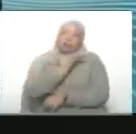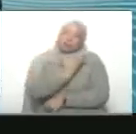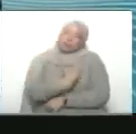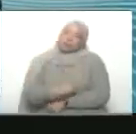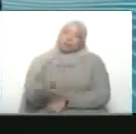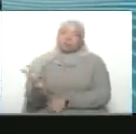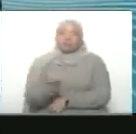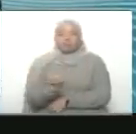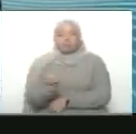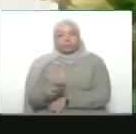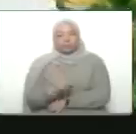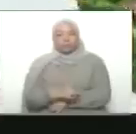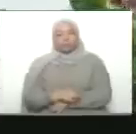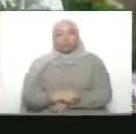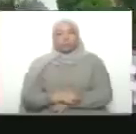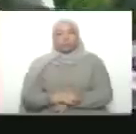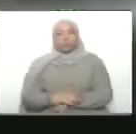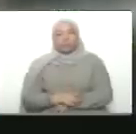nuestro